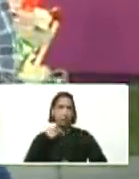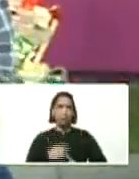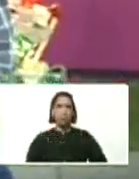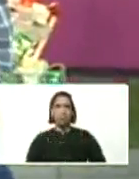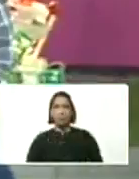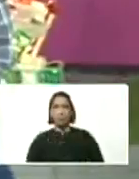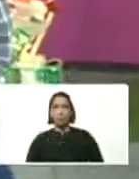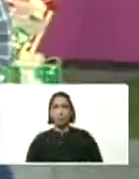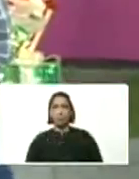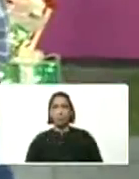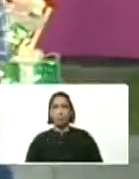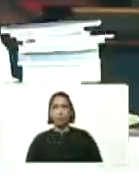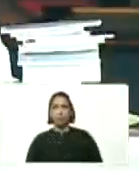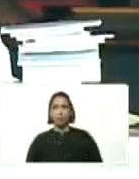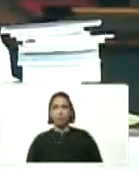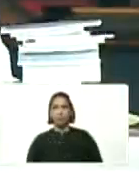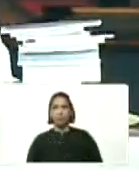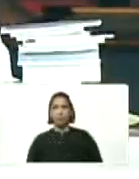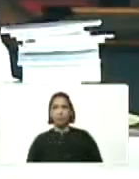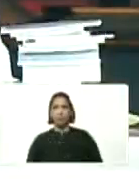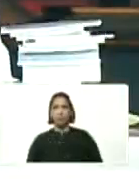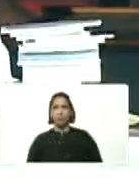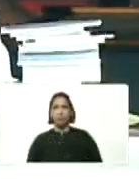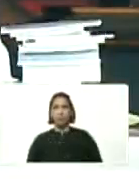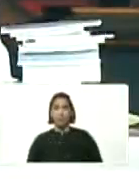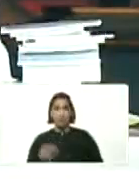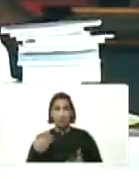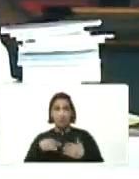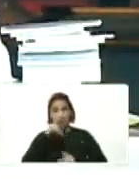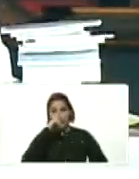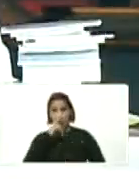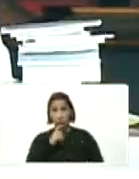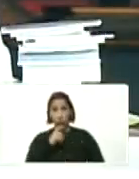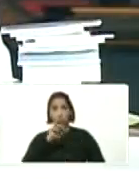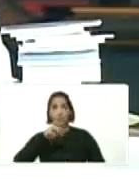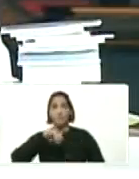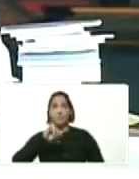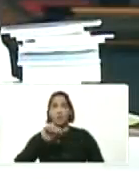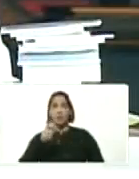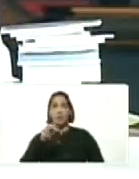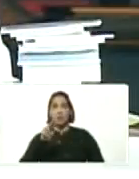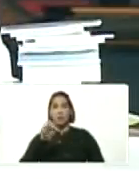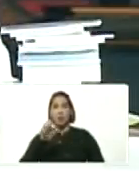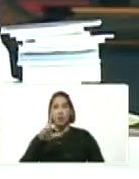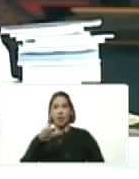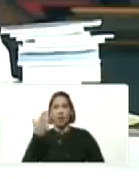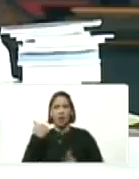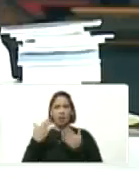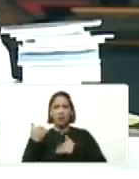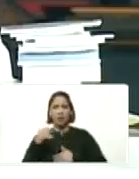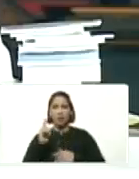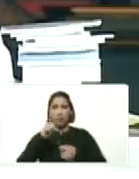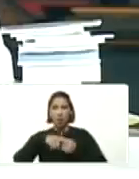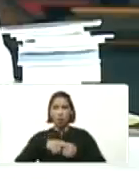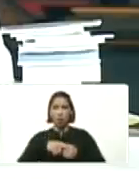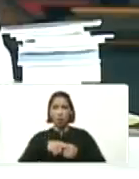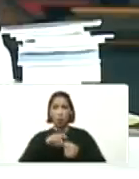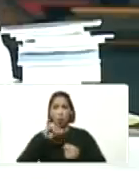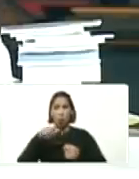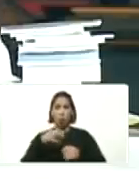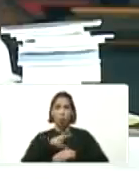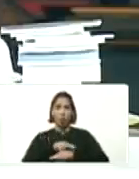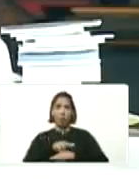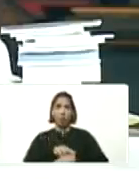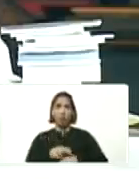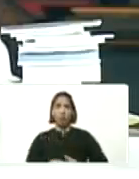era nacional. En la época de Miguel Otero Silva, tuvo a Jorge Rodríguez allí.